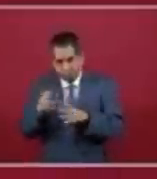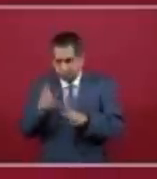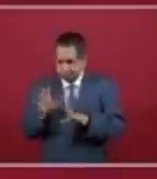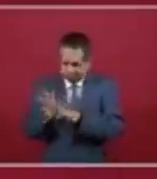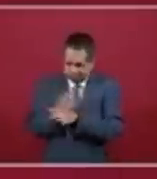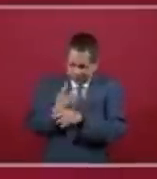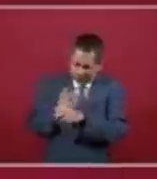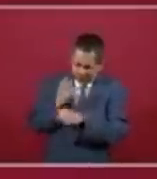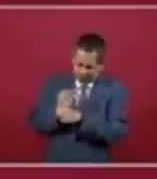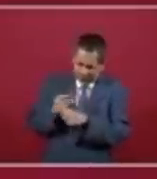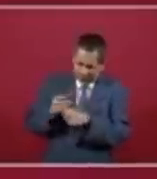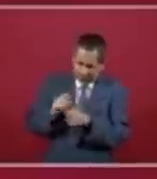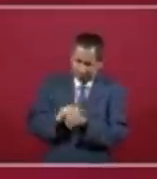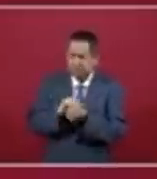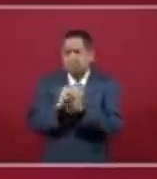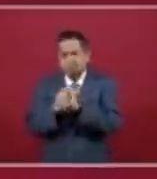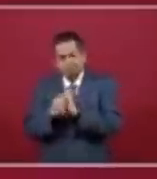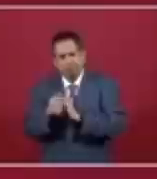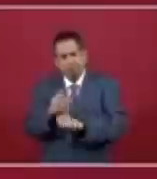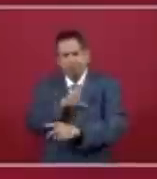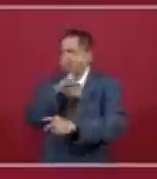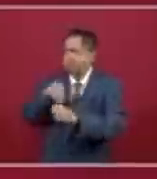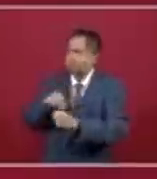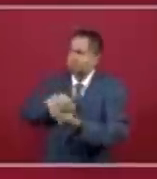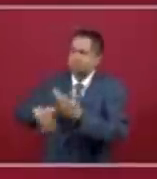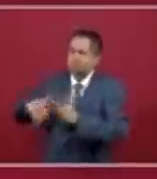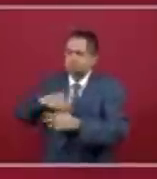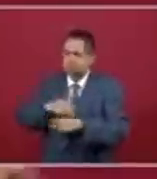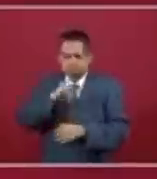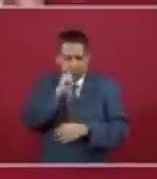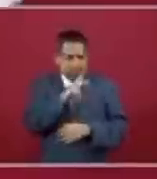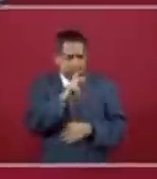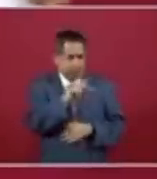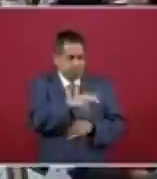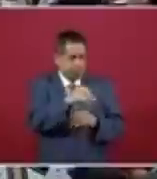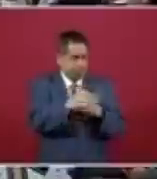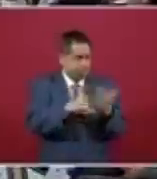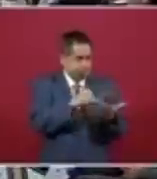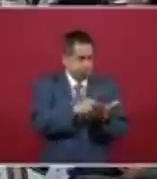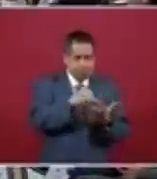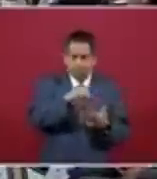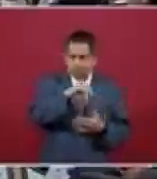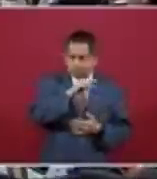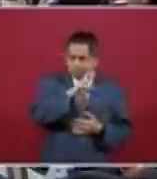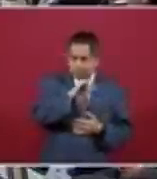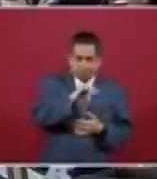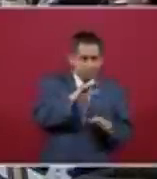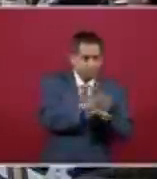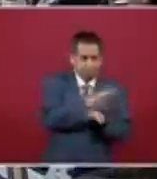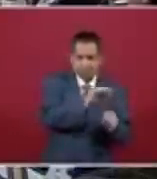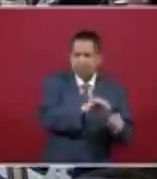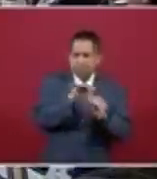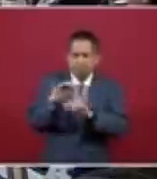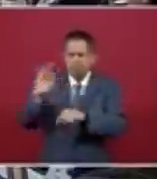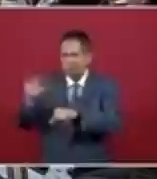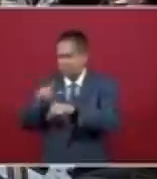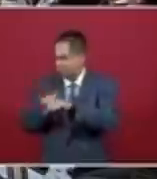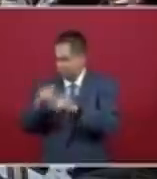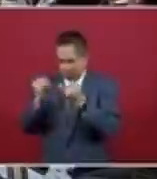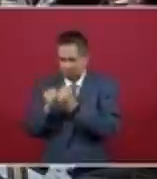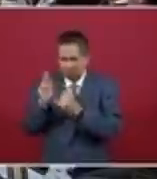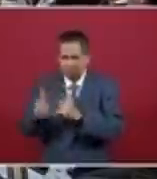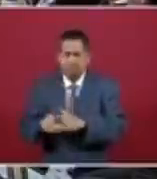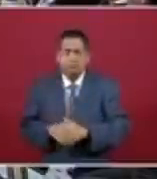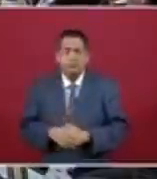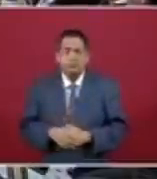readaptación de las Islas Marías es el plan que se está aplicando en todos los penales federales. ¿Ya